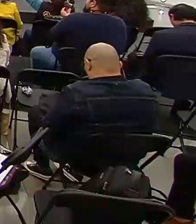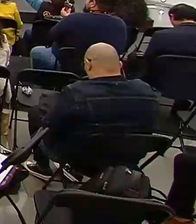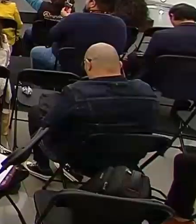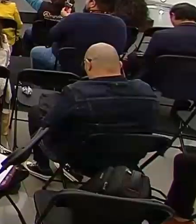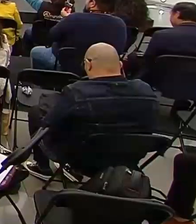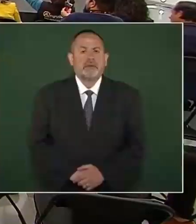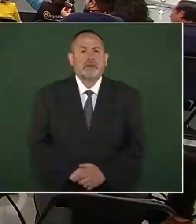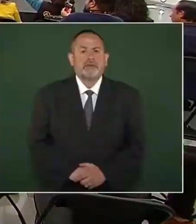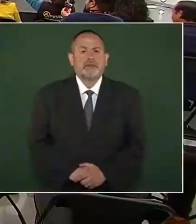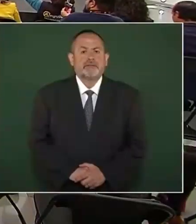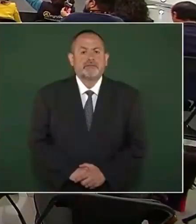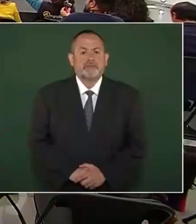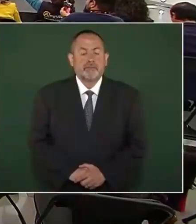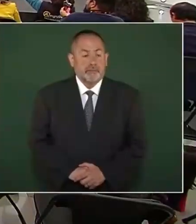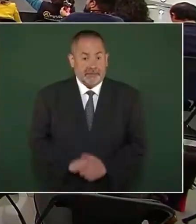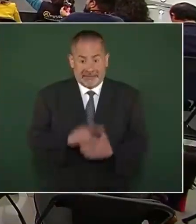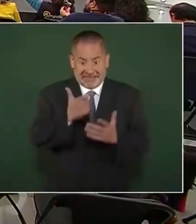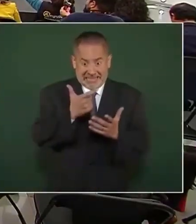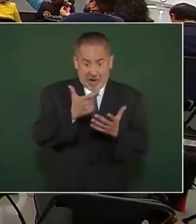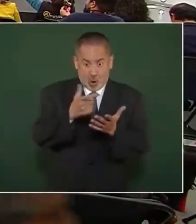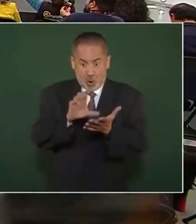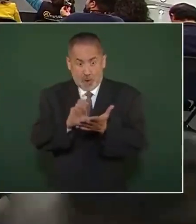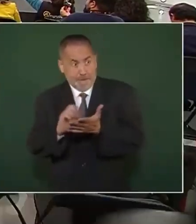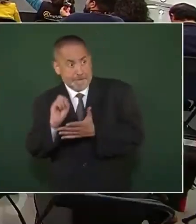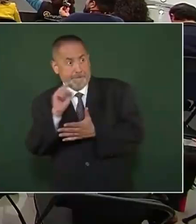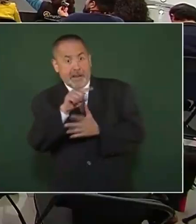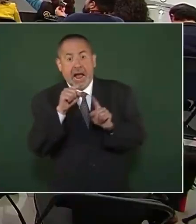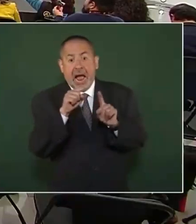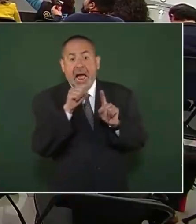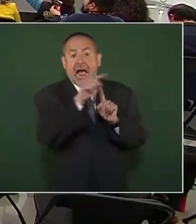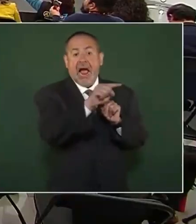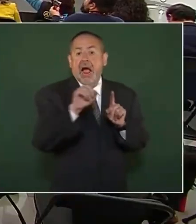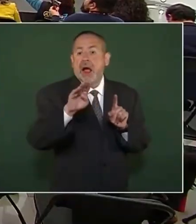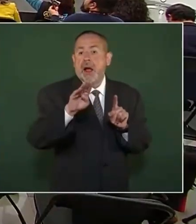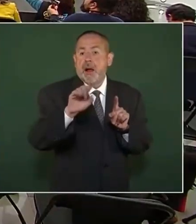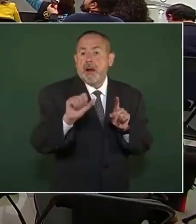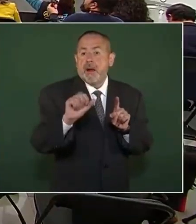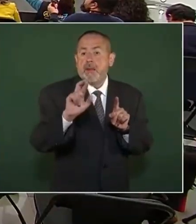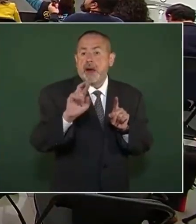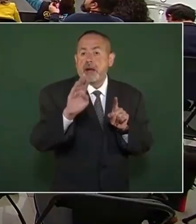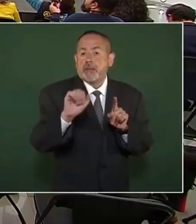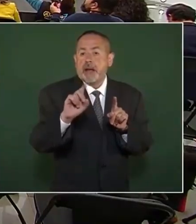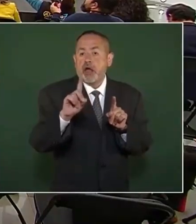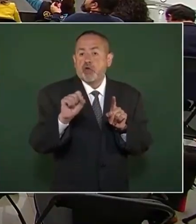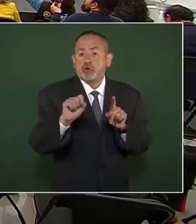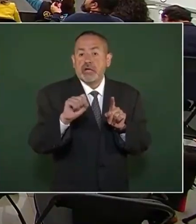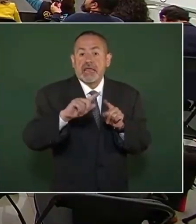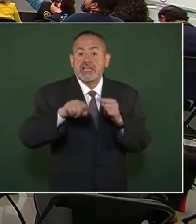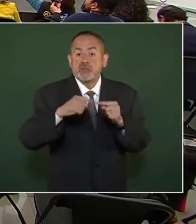Rumbo a Barbados y de Barbados a Florida.